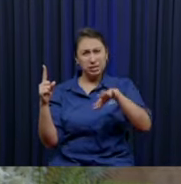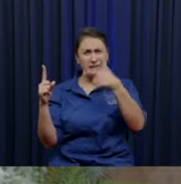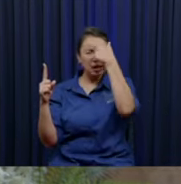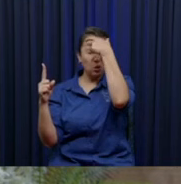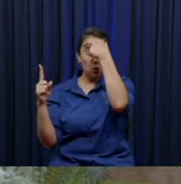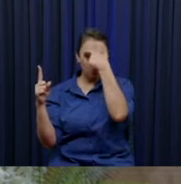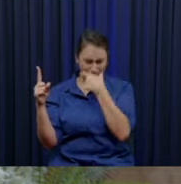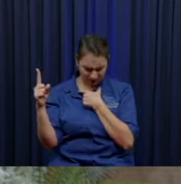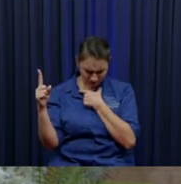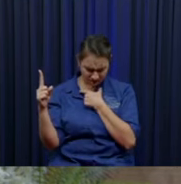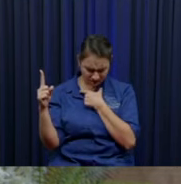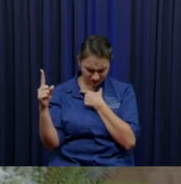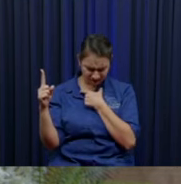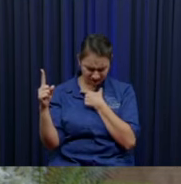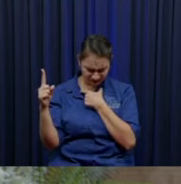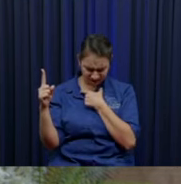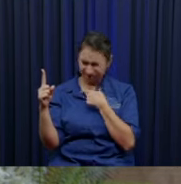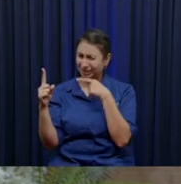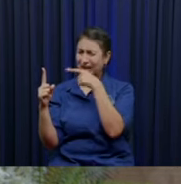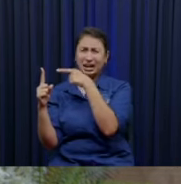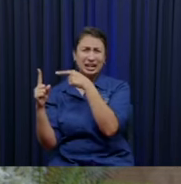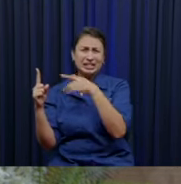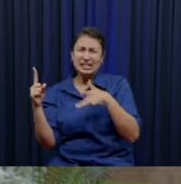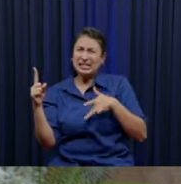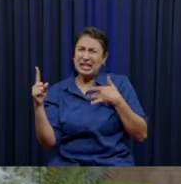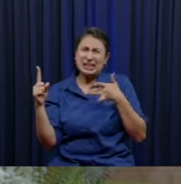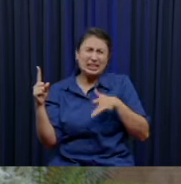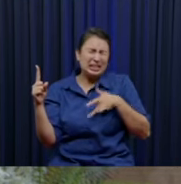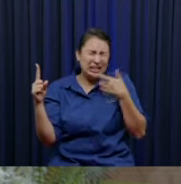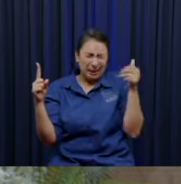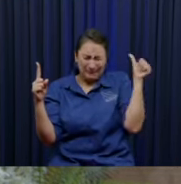esclavos. Imagínense qué joyita.